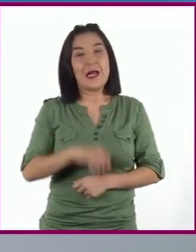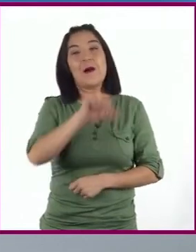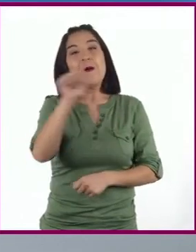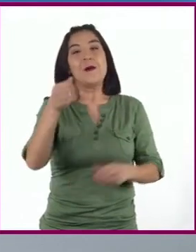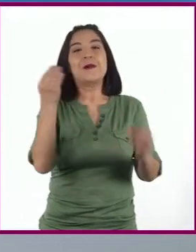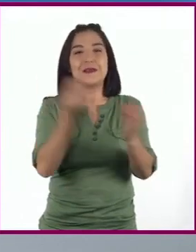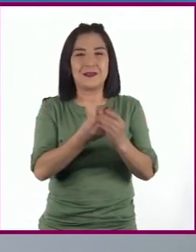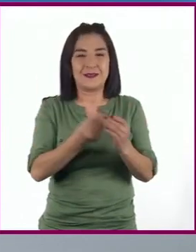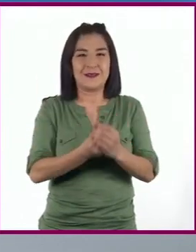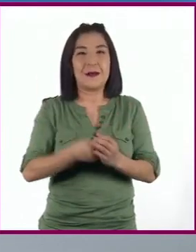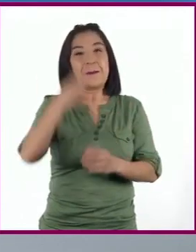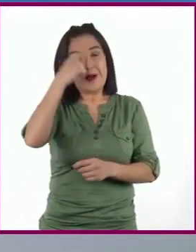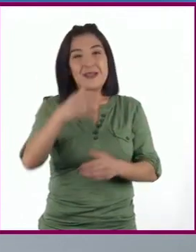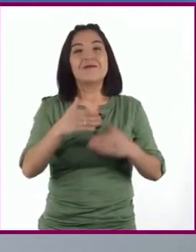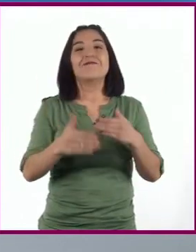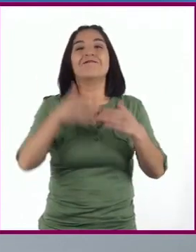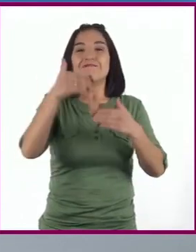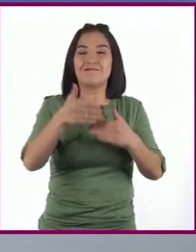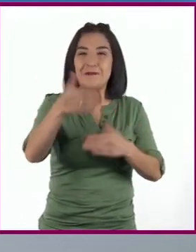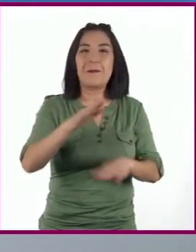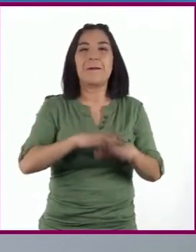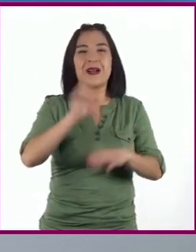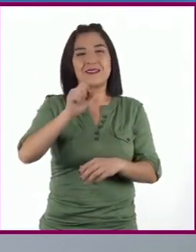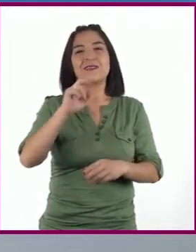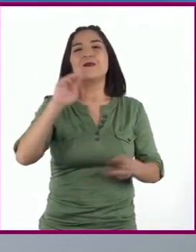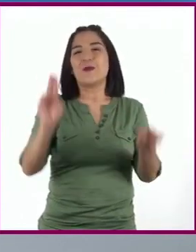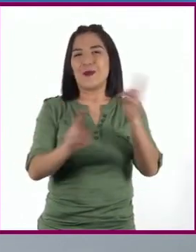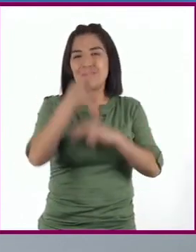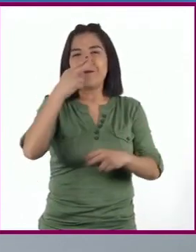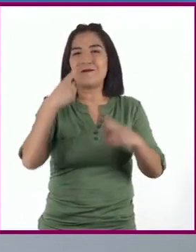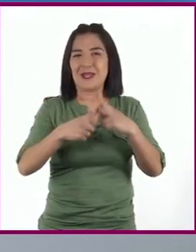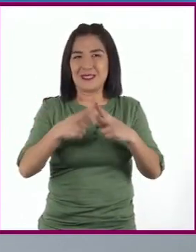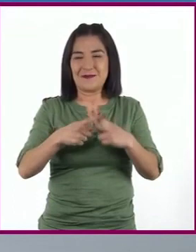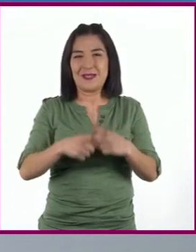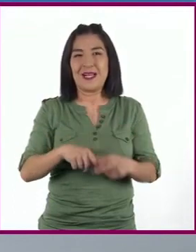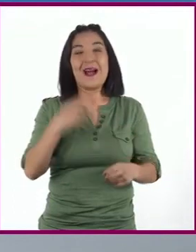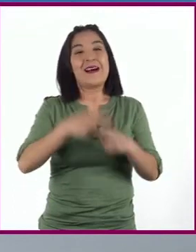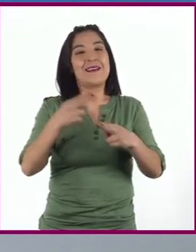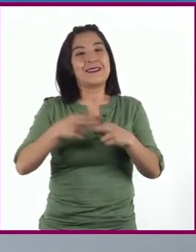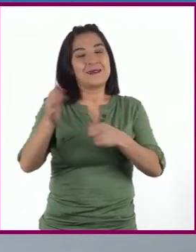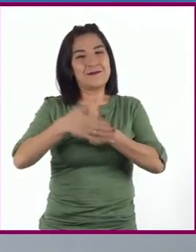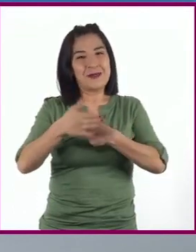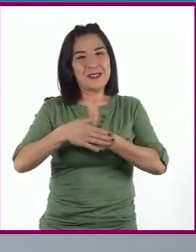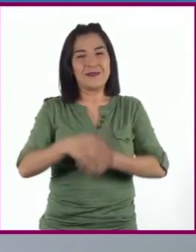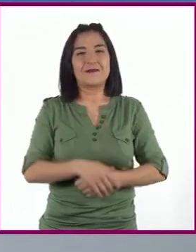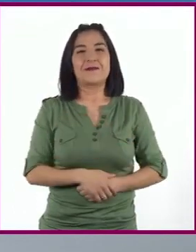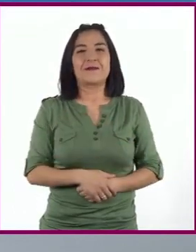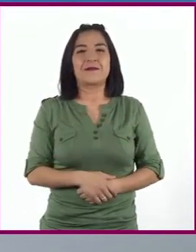clase para avanzar aún más en el universo de las matemáticas. ¡Hasta la próxima!